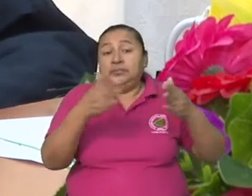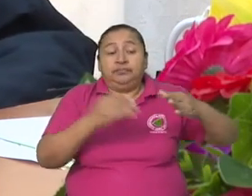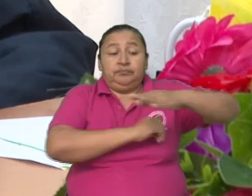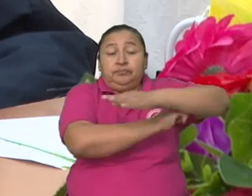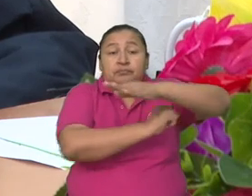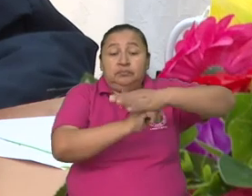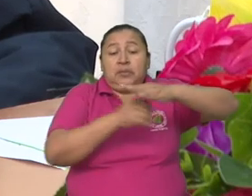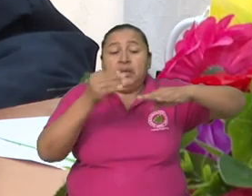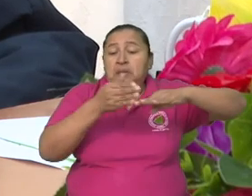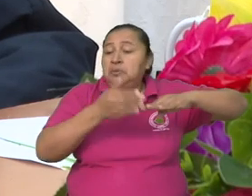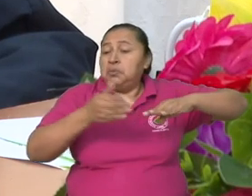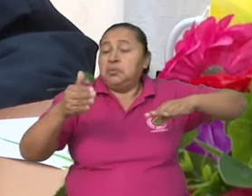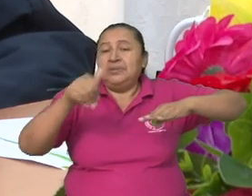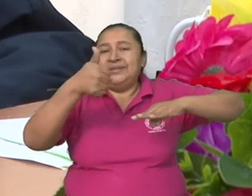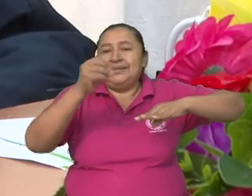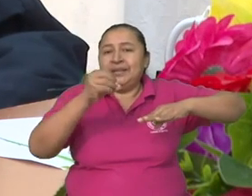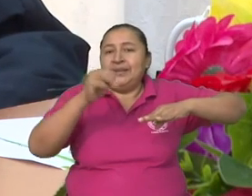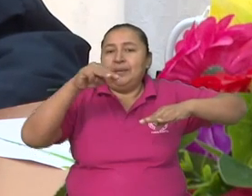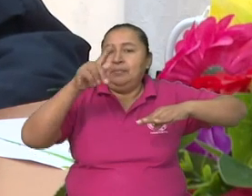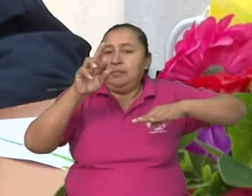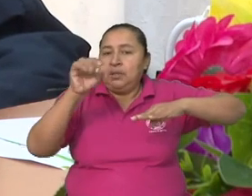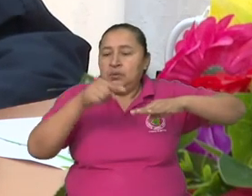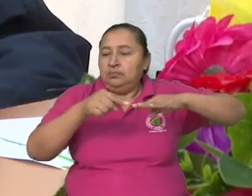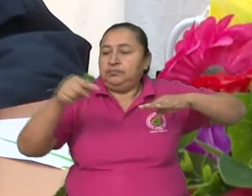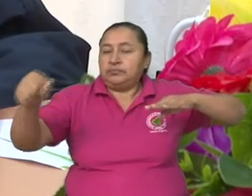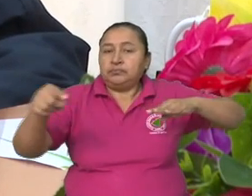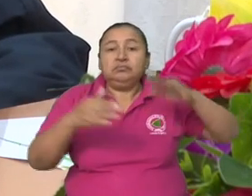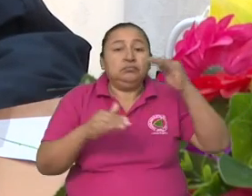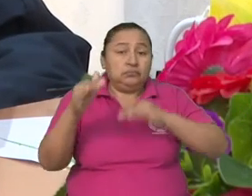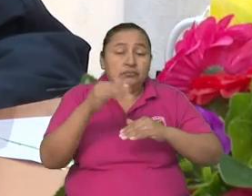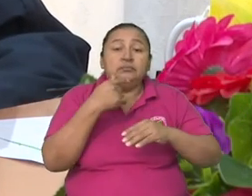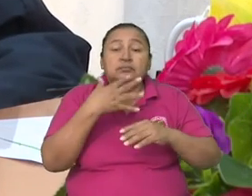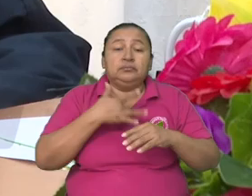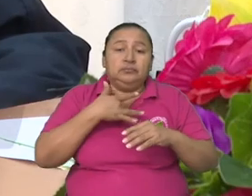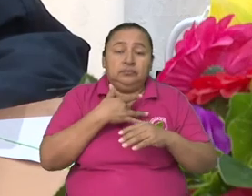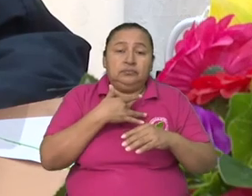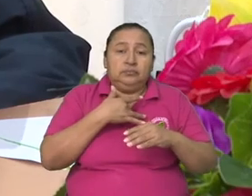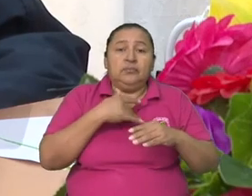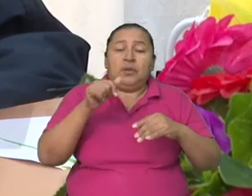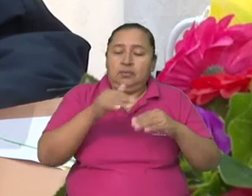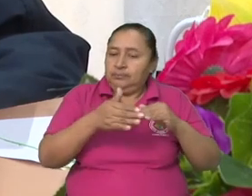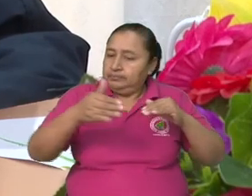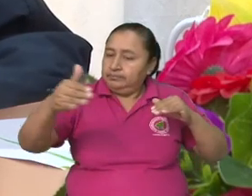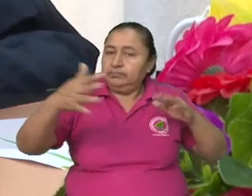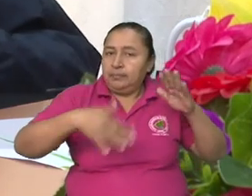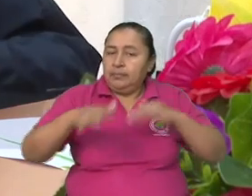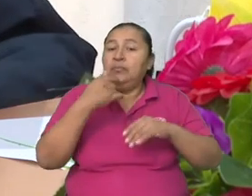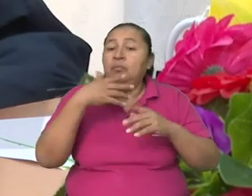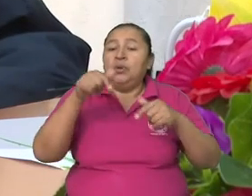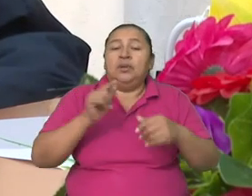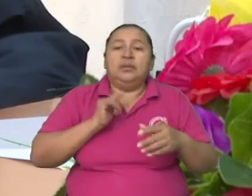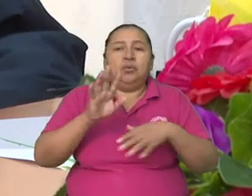60 metros más, ¿verdad? Porque es necesario ampliarlo. Y tenemos